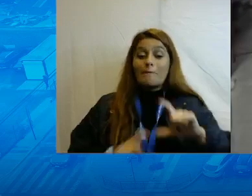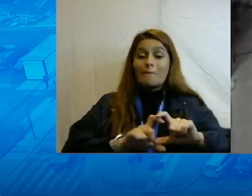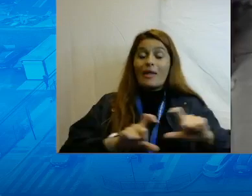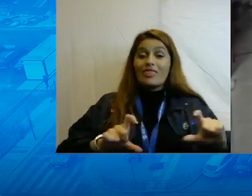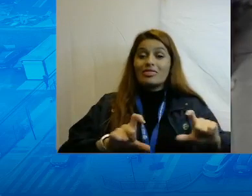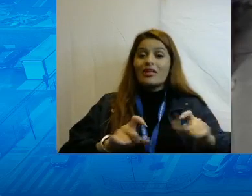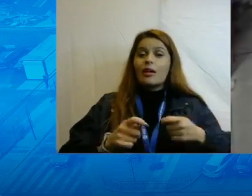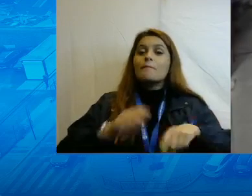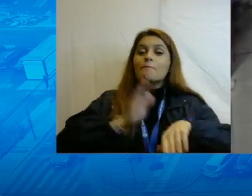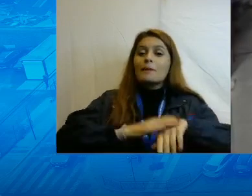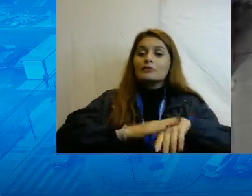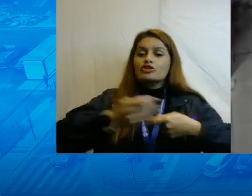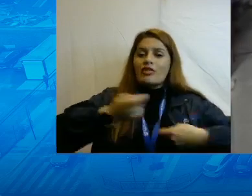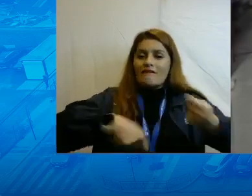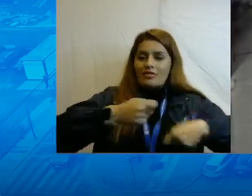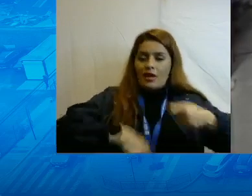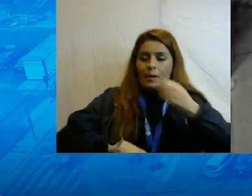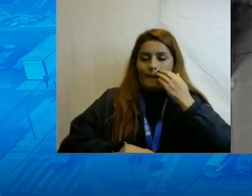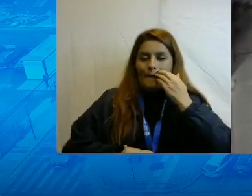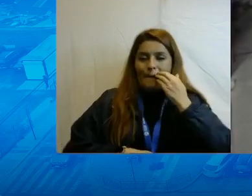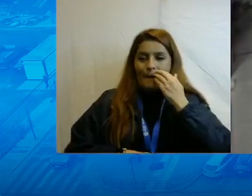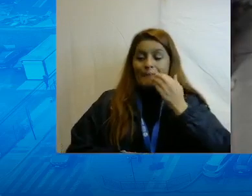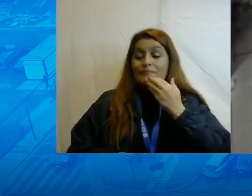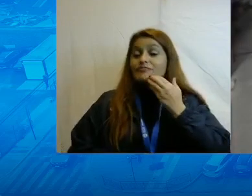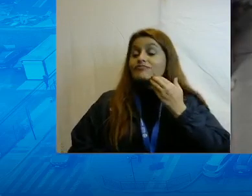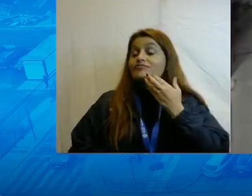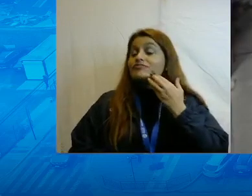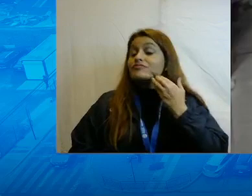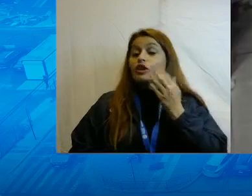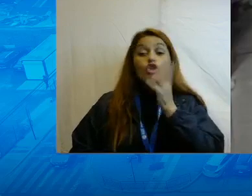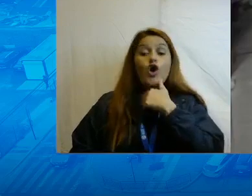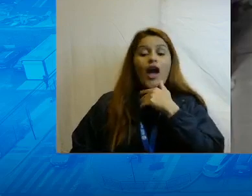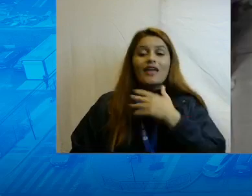comerciales. Generalmente no hay deudores